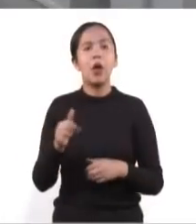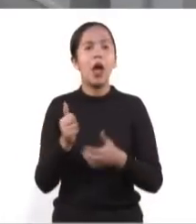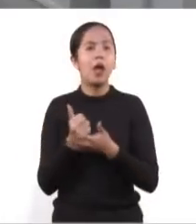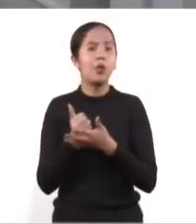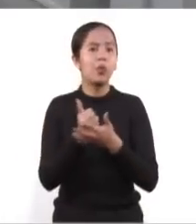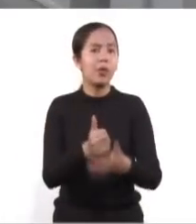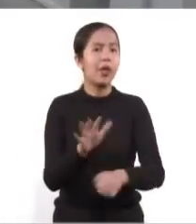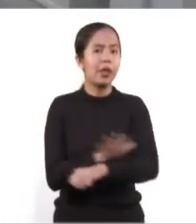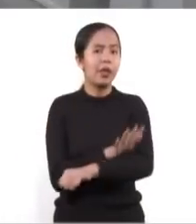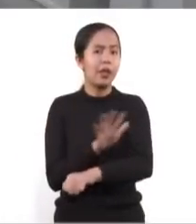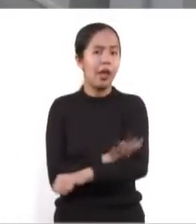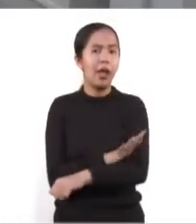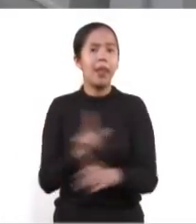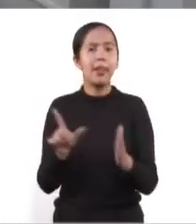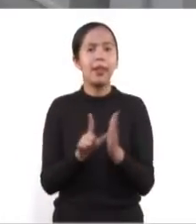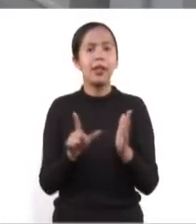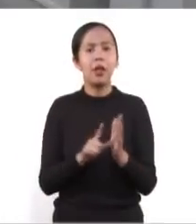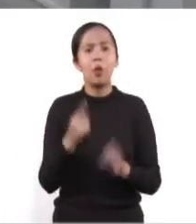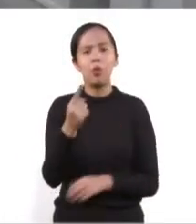2 y 3.